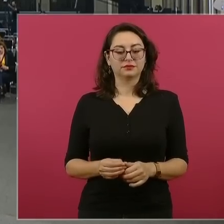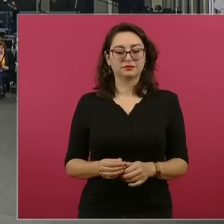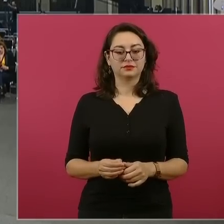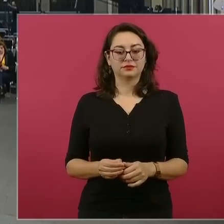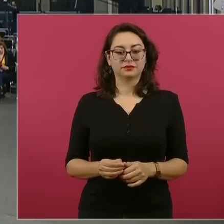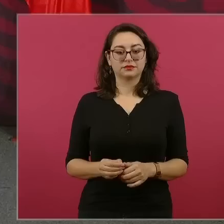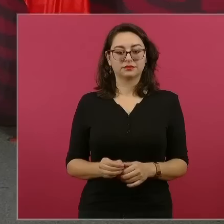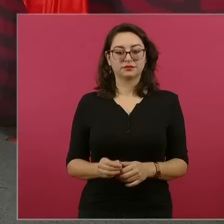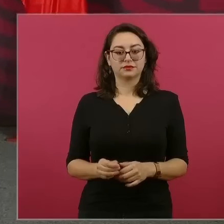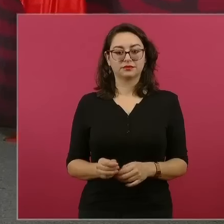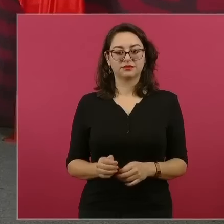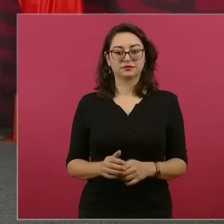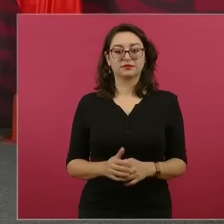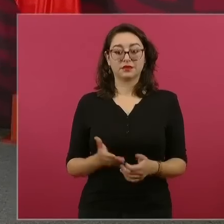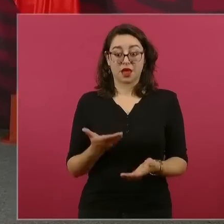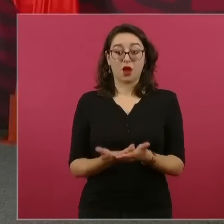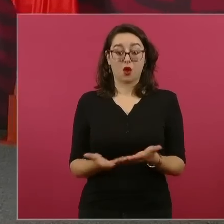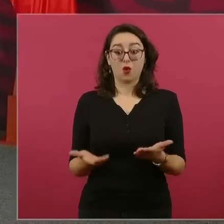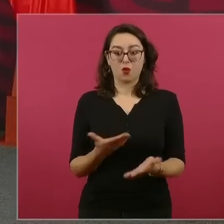esto ya